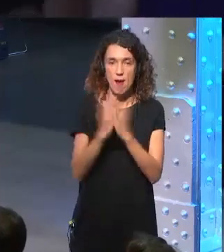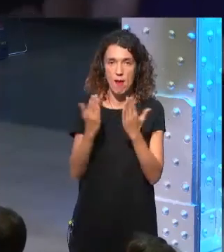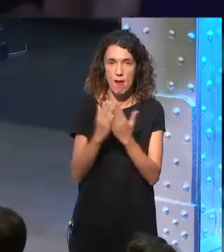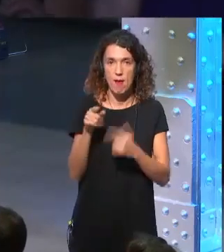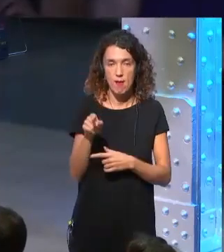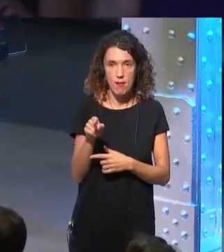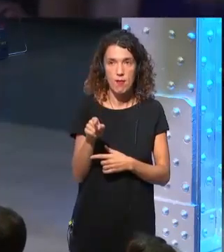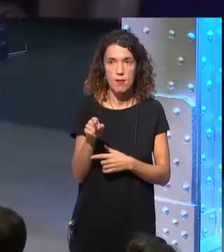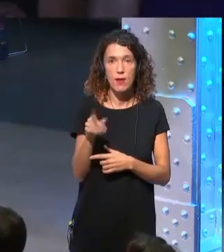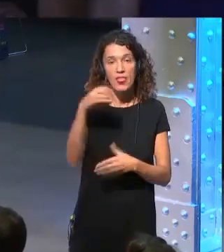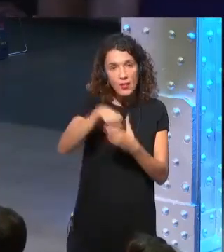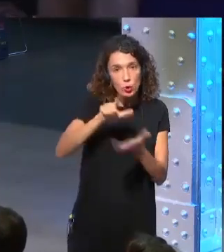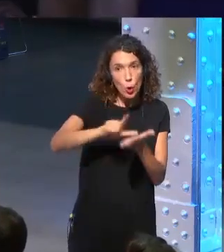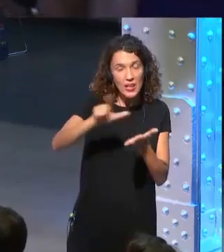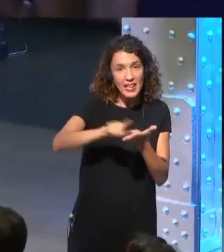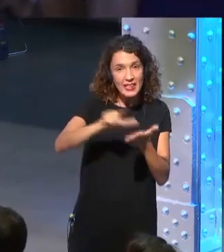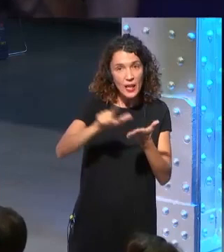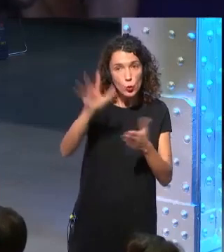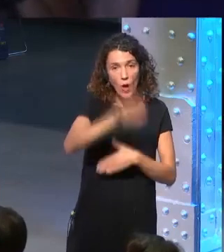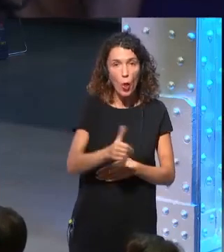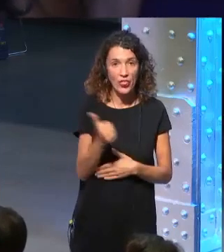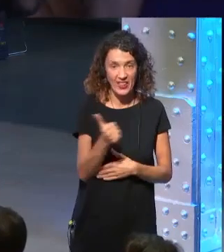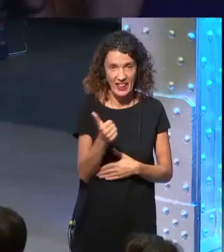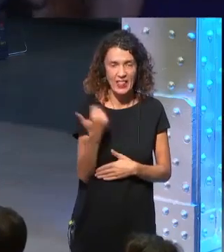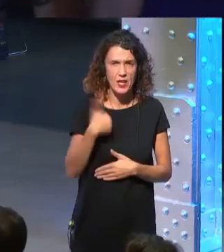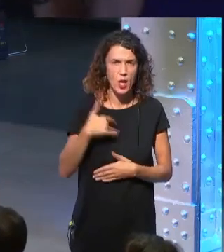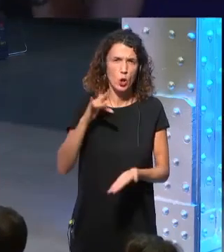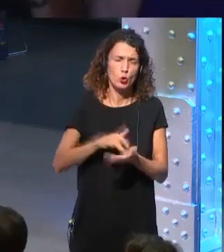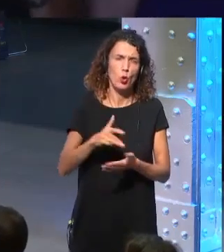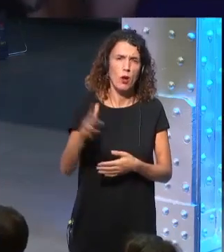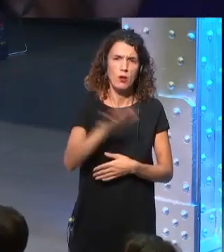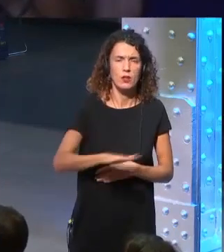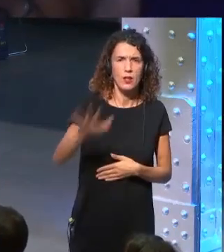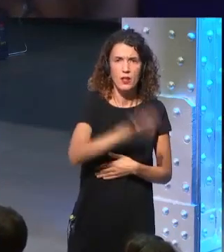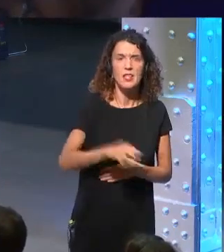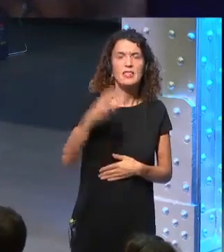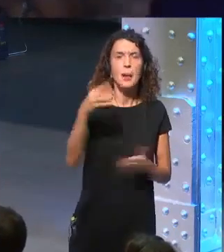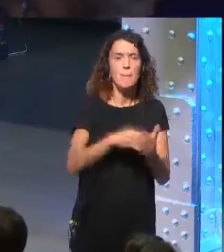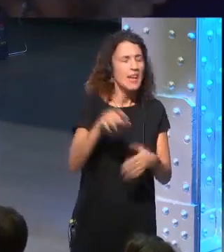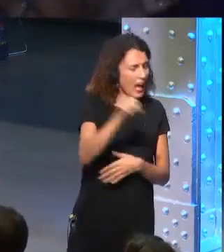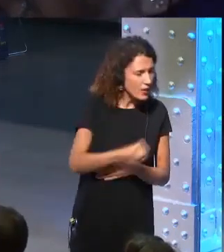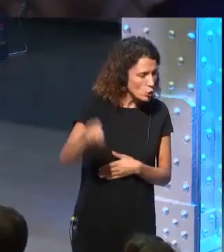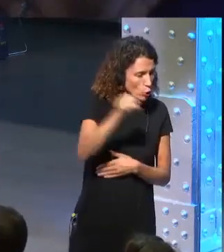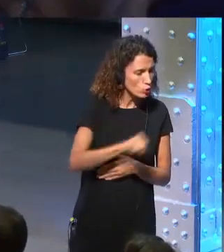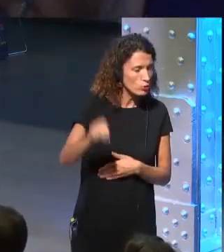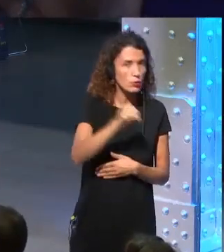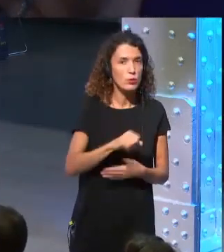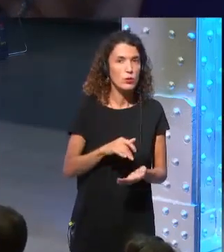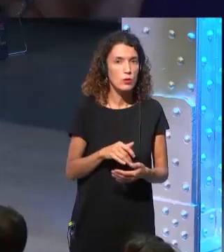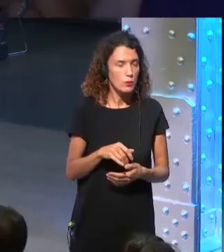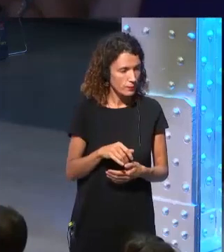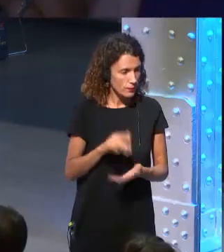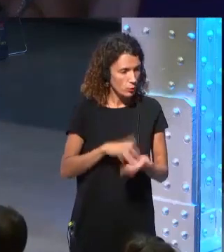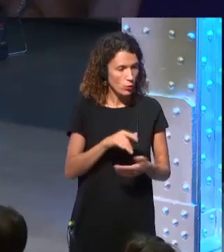que es parte de la literatura occidental y lleva siéndolo desde hace casi 3000 años. Ahora